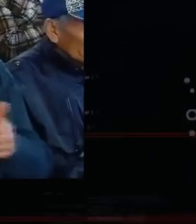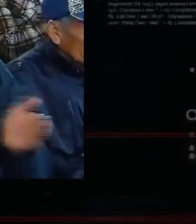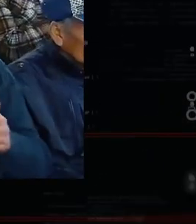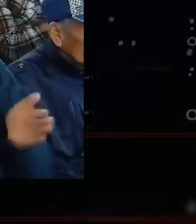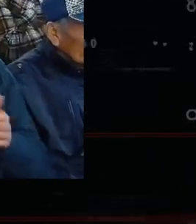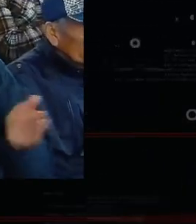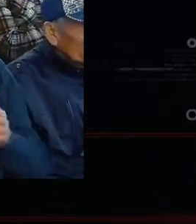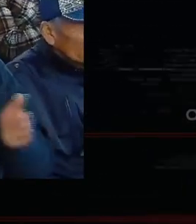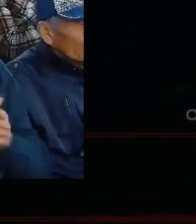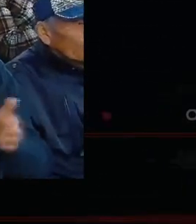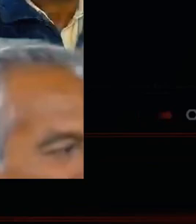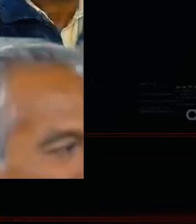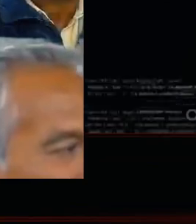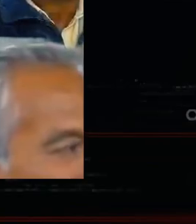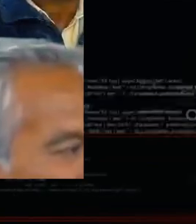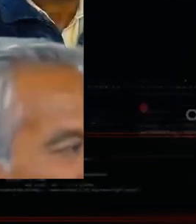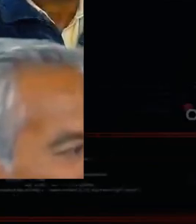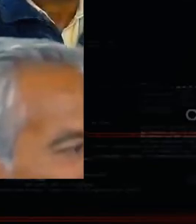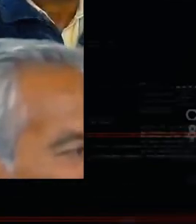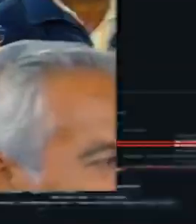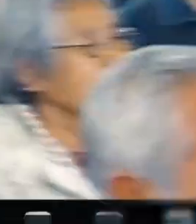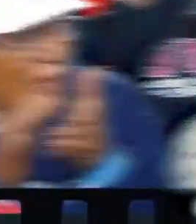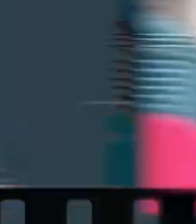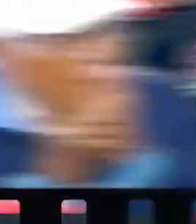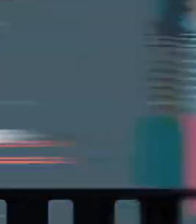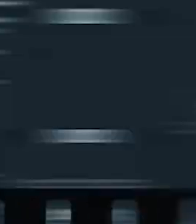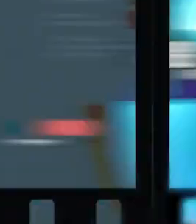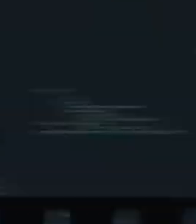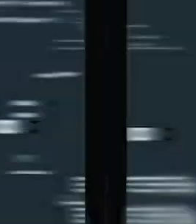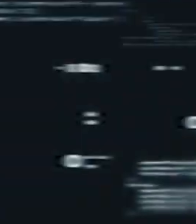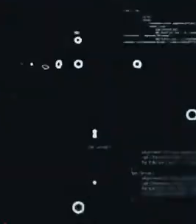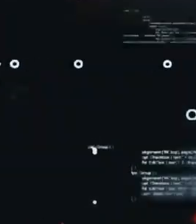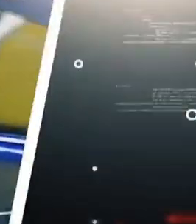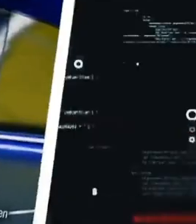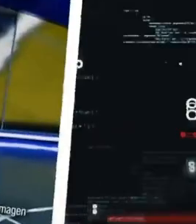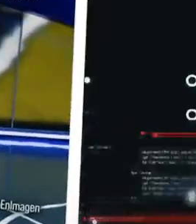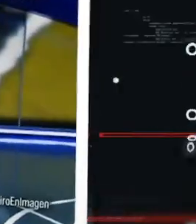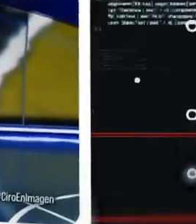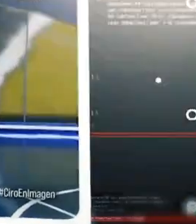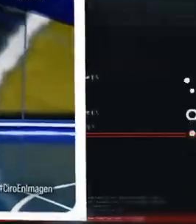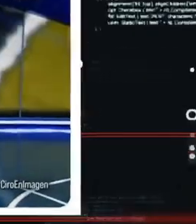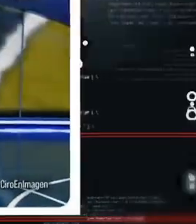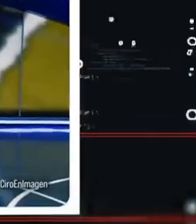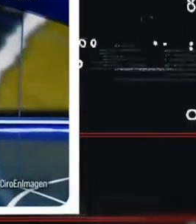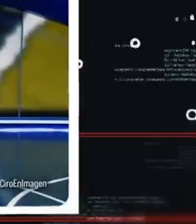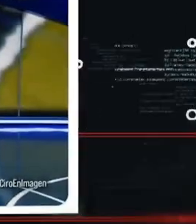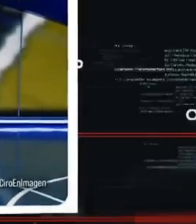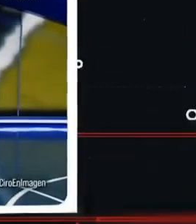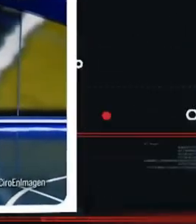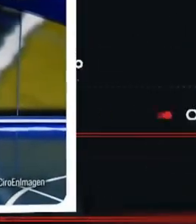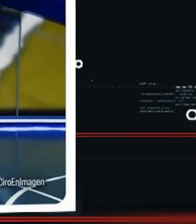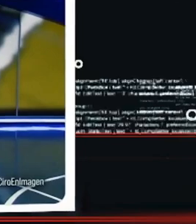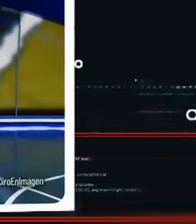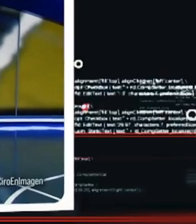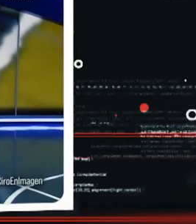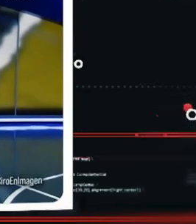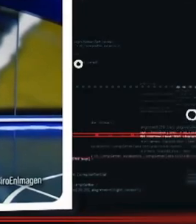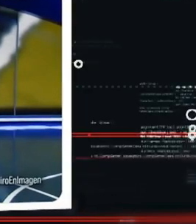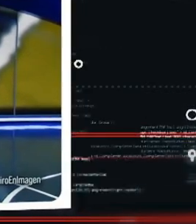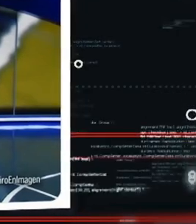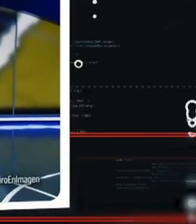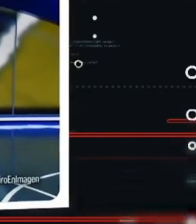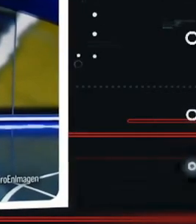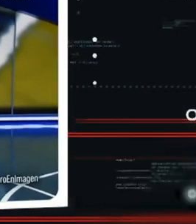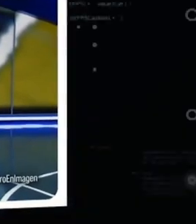monto que recibían estando activos. 3. Falso que no existe dinero para financiar la propuesta. El presidente